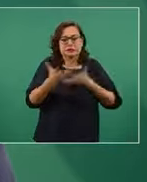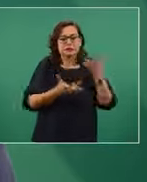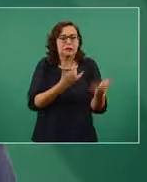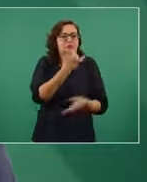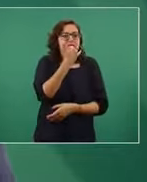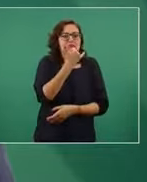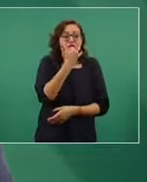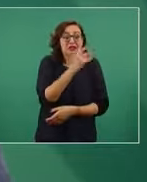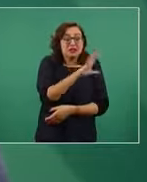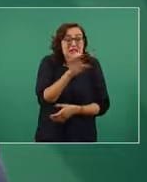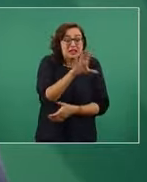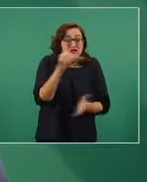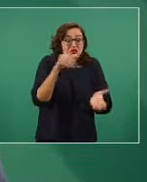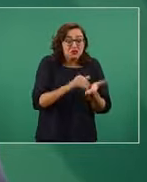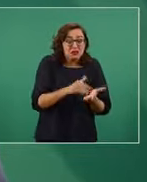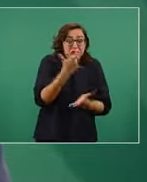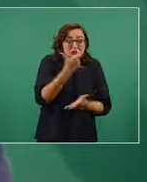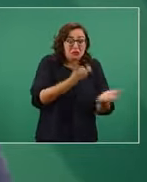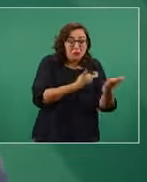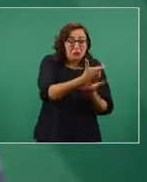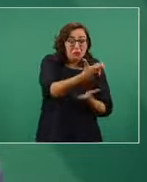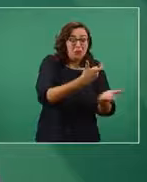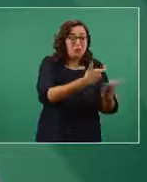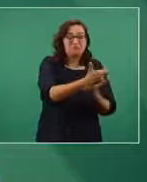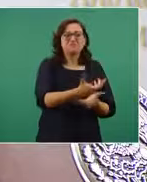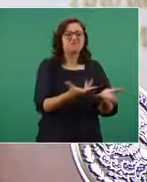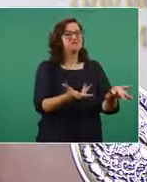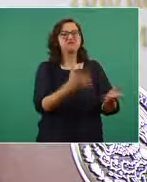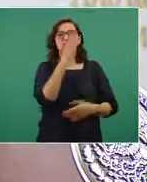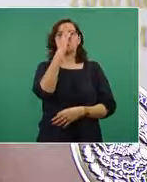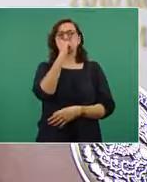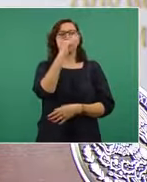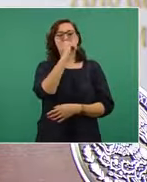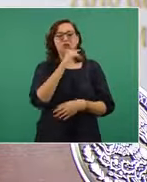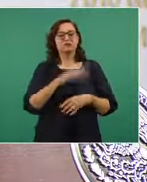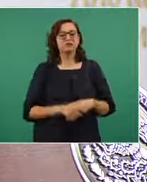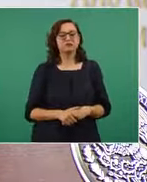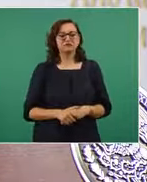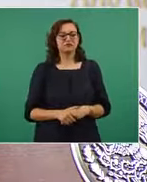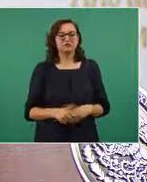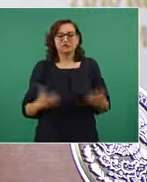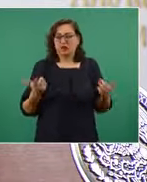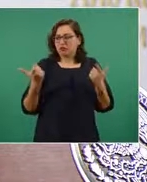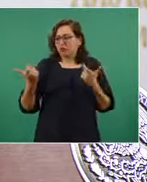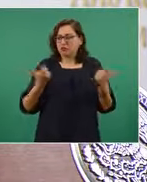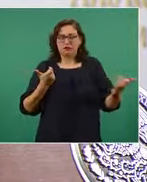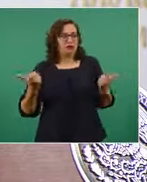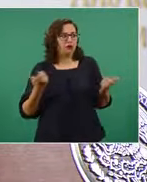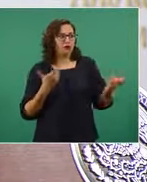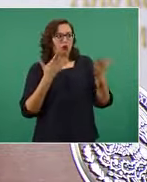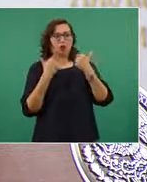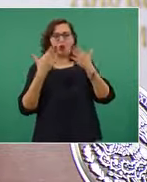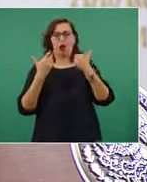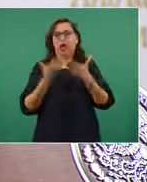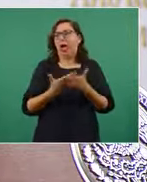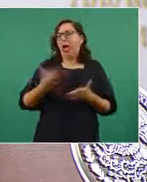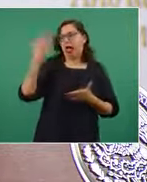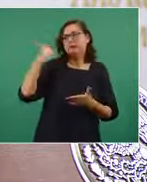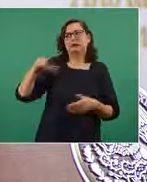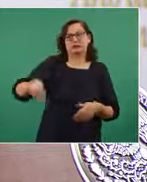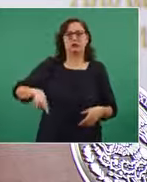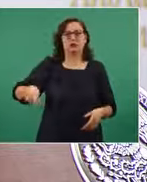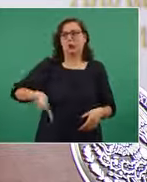ya no puedo, porque ya ves, ya no tenemos los convenios de publicidad